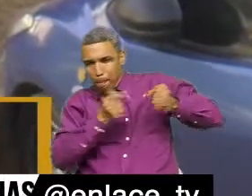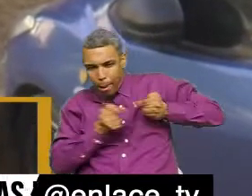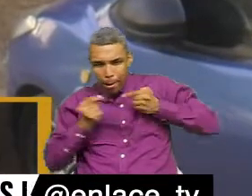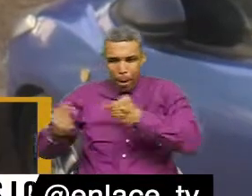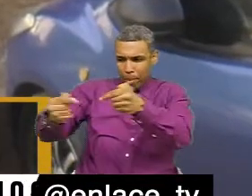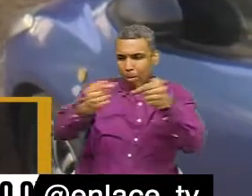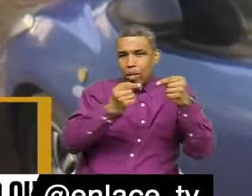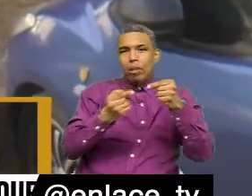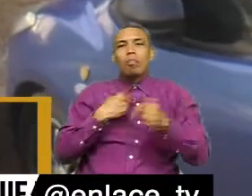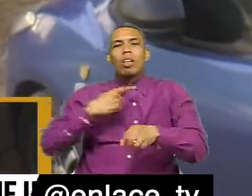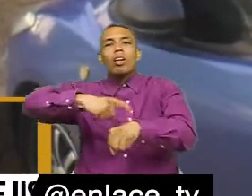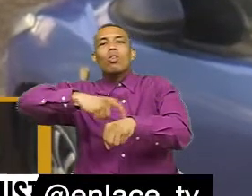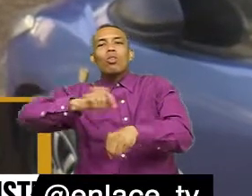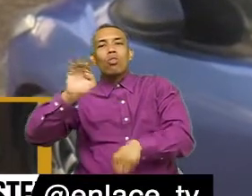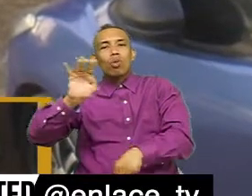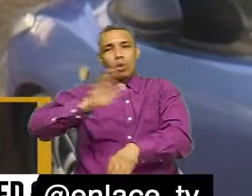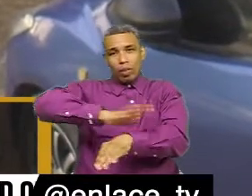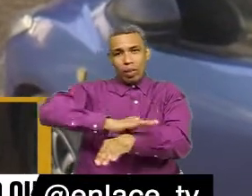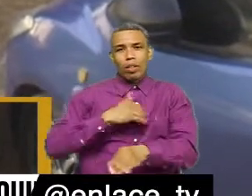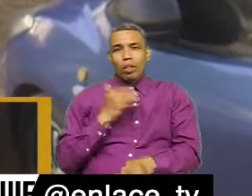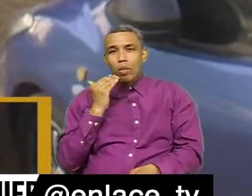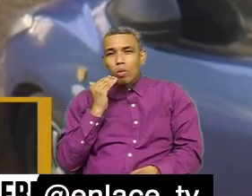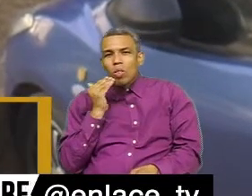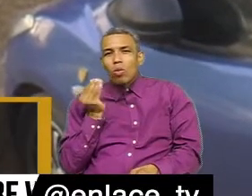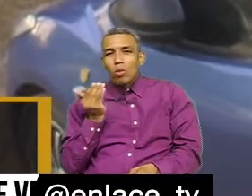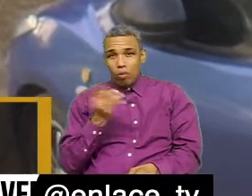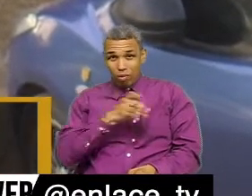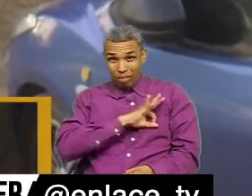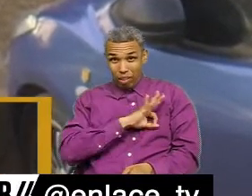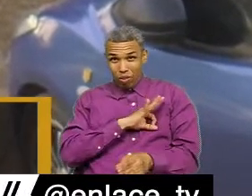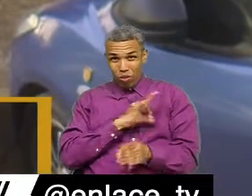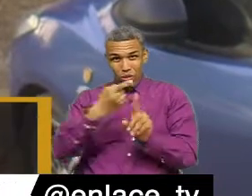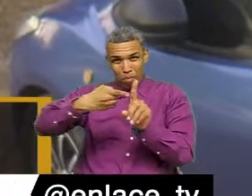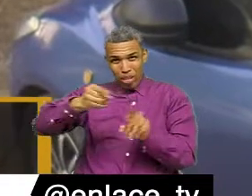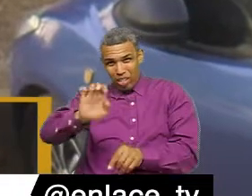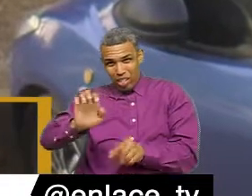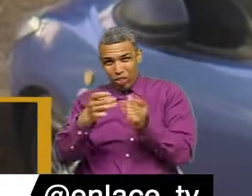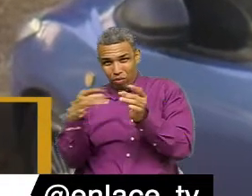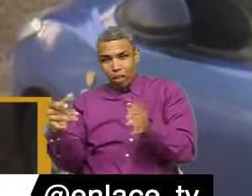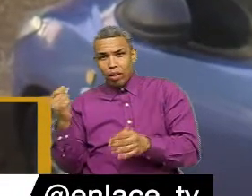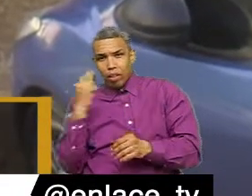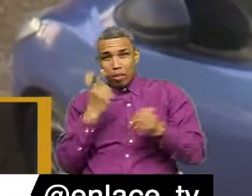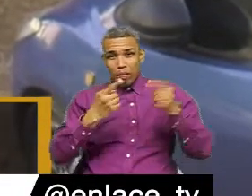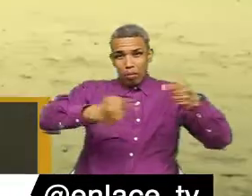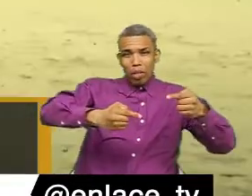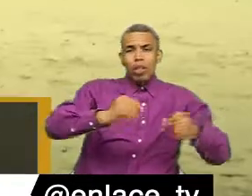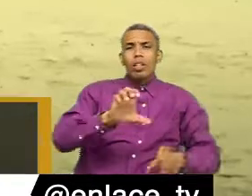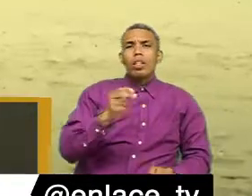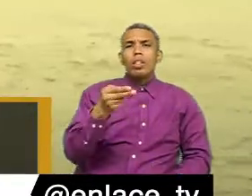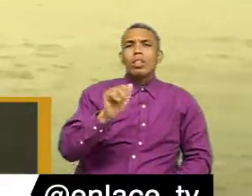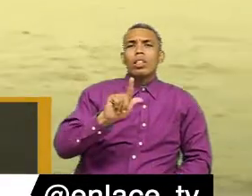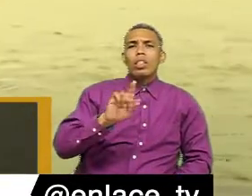empieza a las 4 de la tarde, el día sábado 14. Primera hora juega Children con Minas del Paraíso.